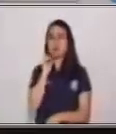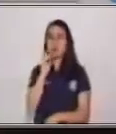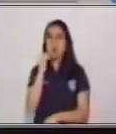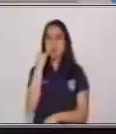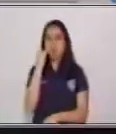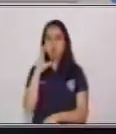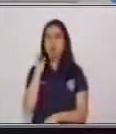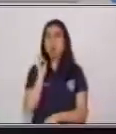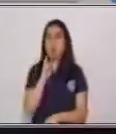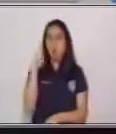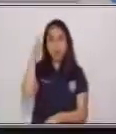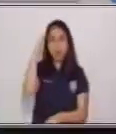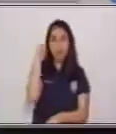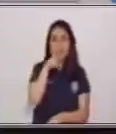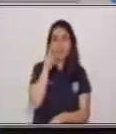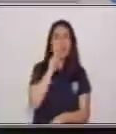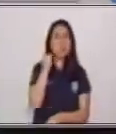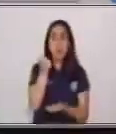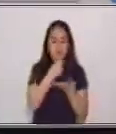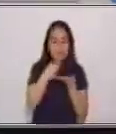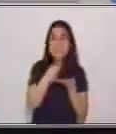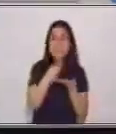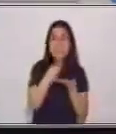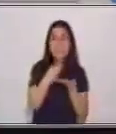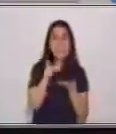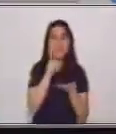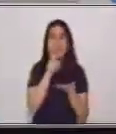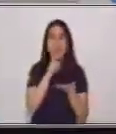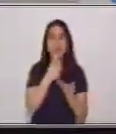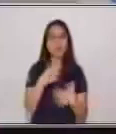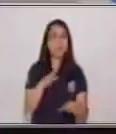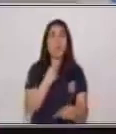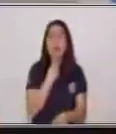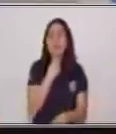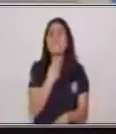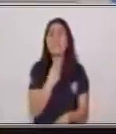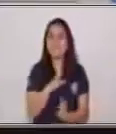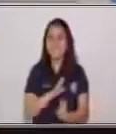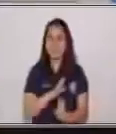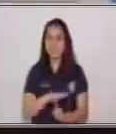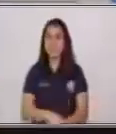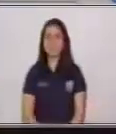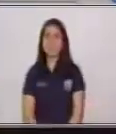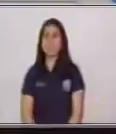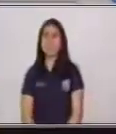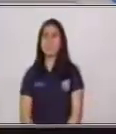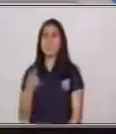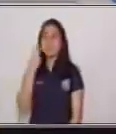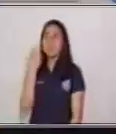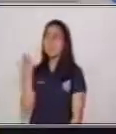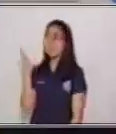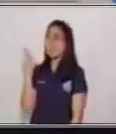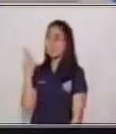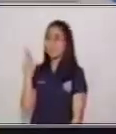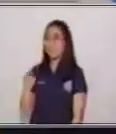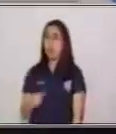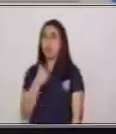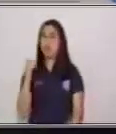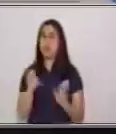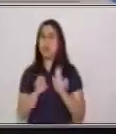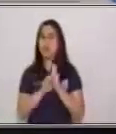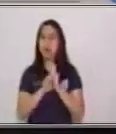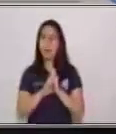rodea a un enunciado o de lo que estemos hablando. Y acá te tengo un ejemplo. Fue, dio,